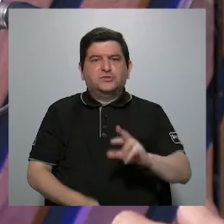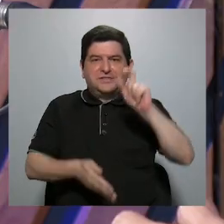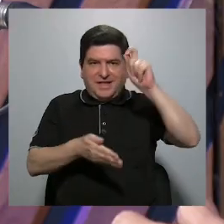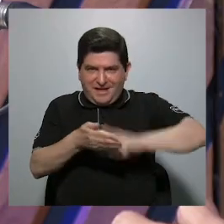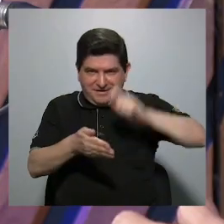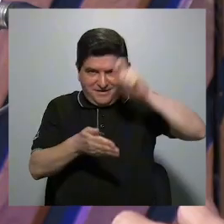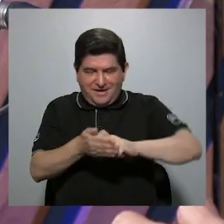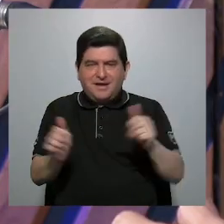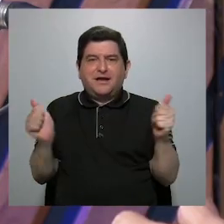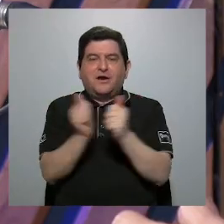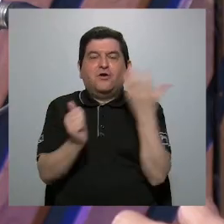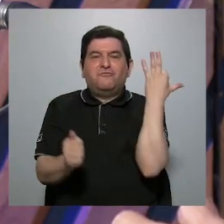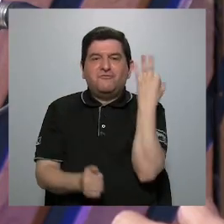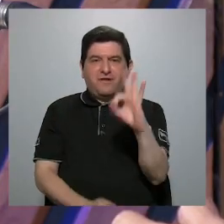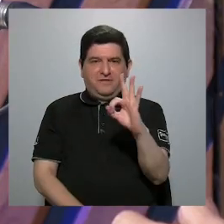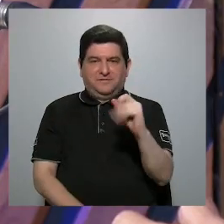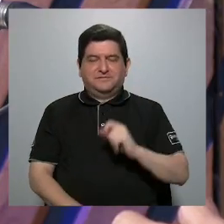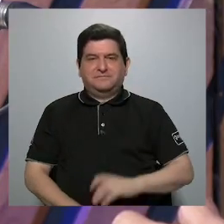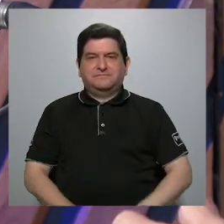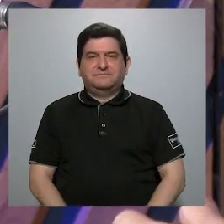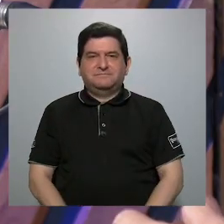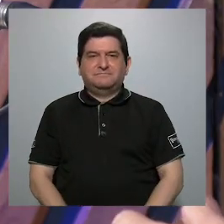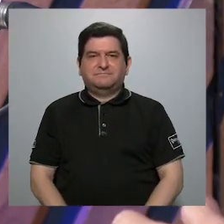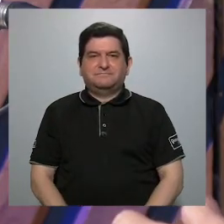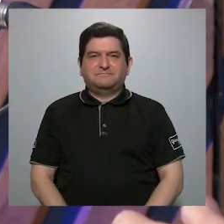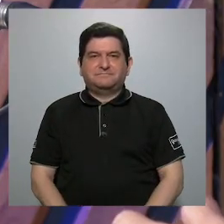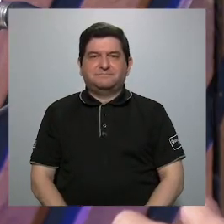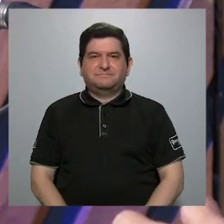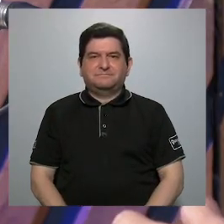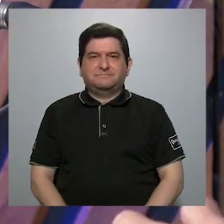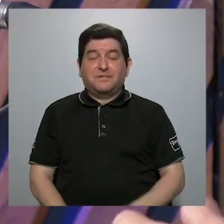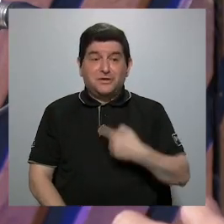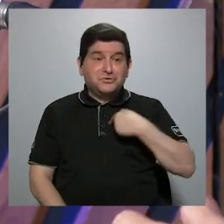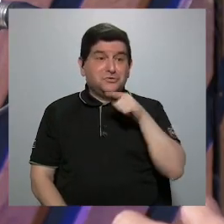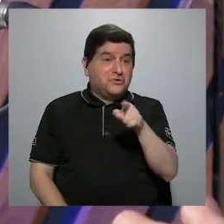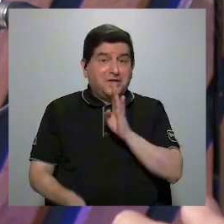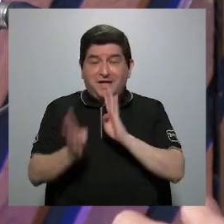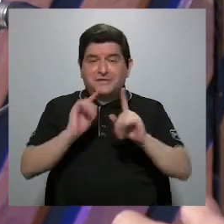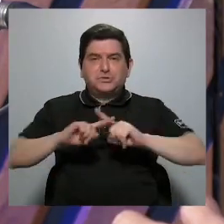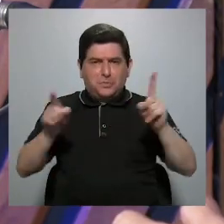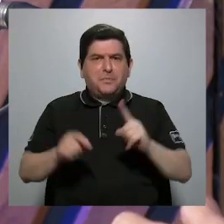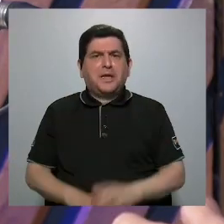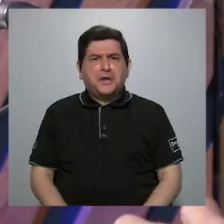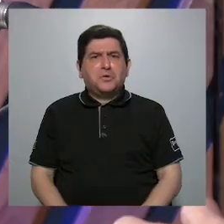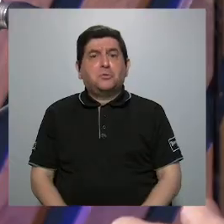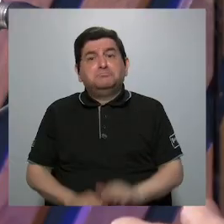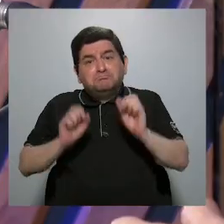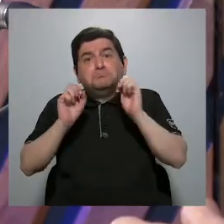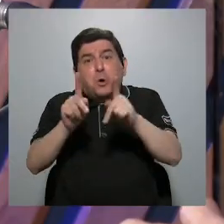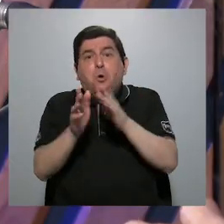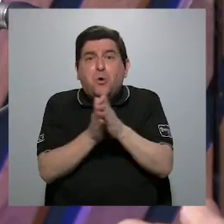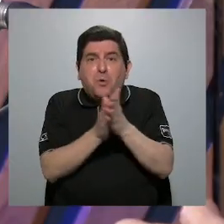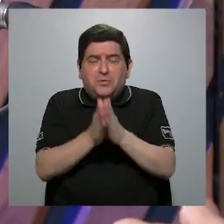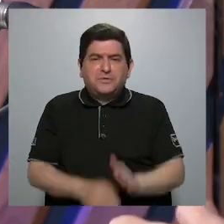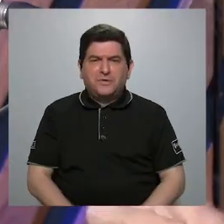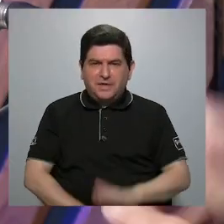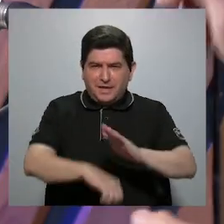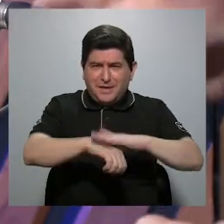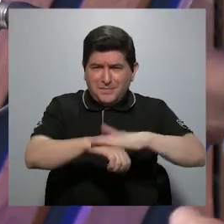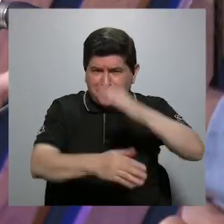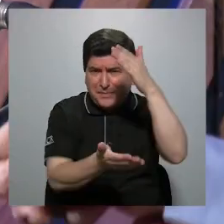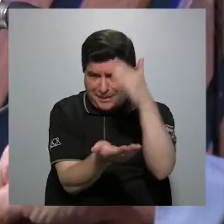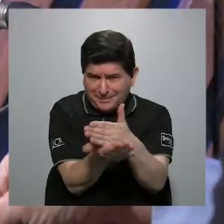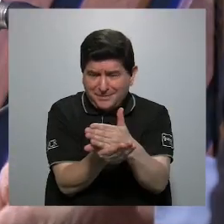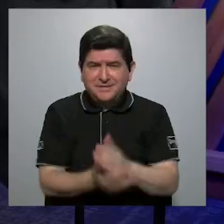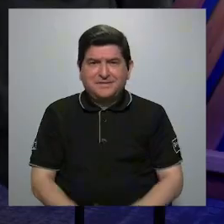Costa Rica es con Francia. Y no pensaba hablar de eso, pero valga la oportunidad. Perdón, y